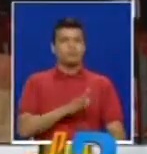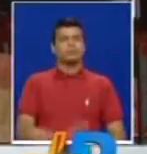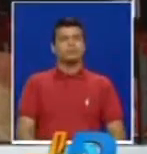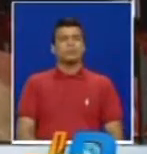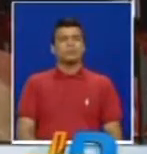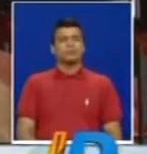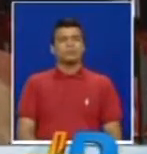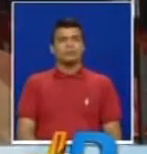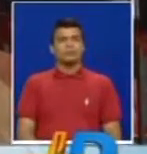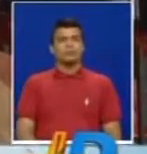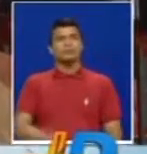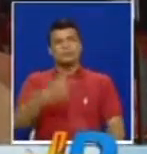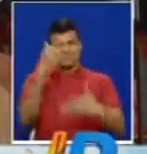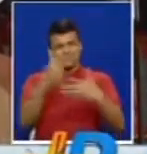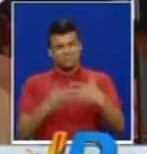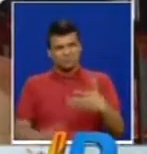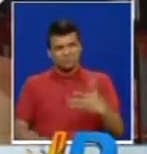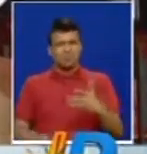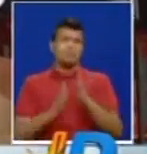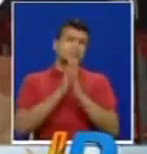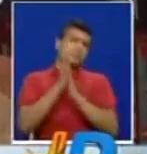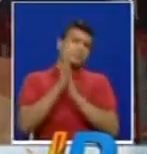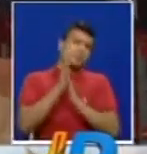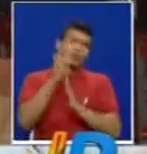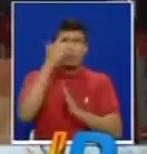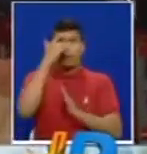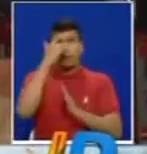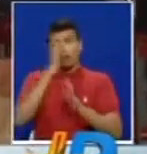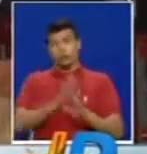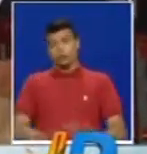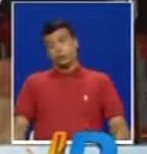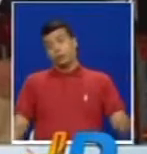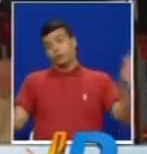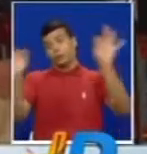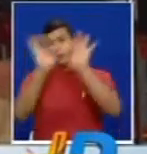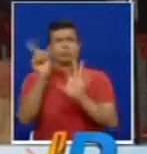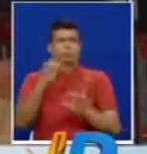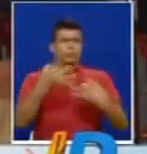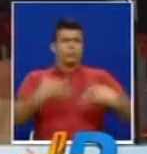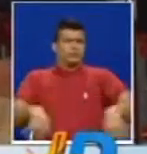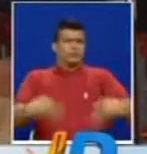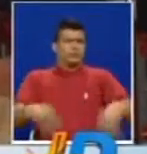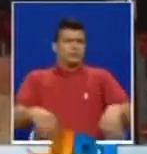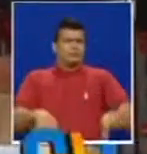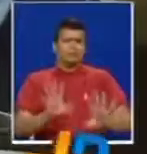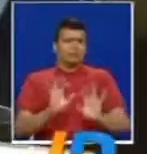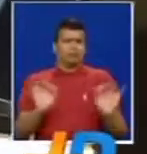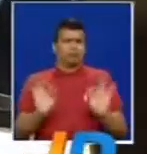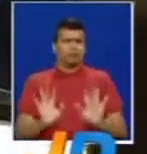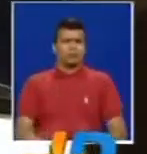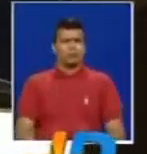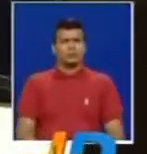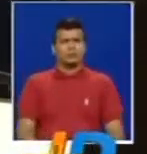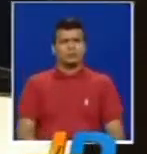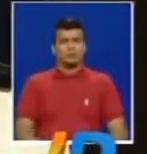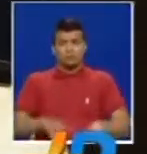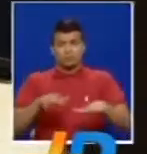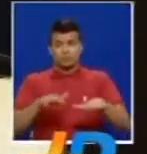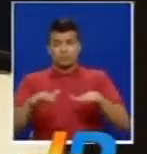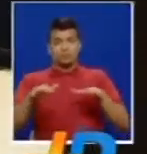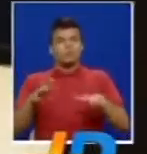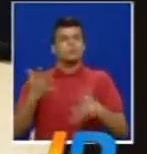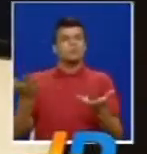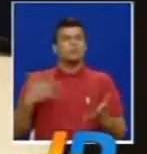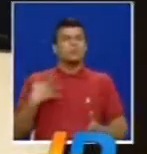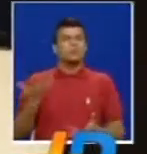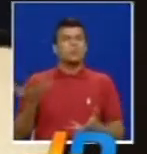Hay algunos reportes, pero realmente no es nada significativo, son cosas menores, no hubo mayor afectación. El movimiento telúrico se sintió